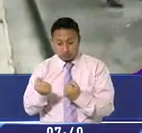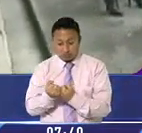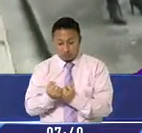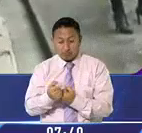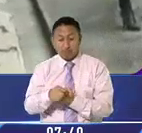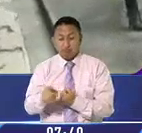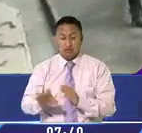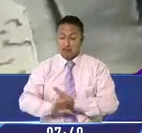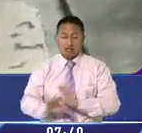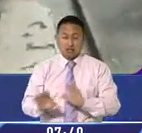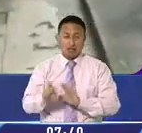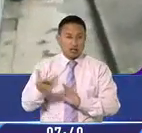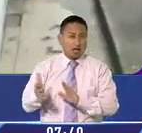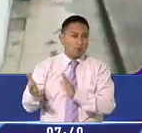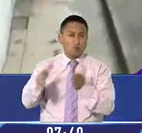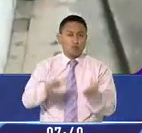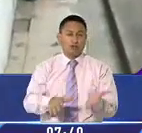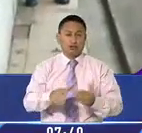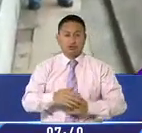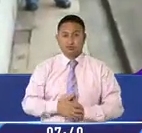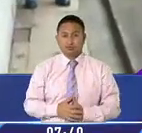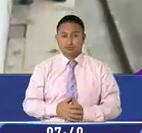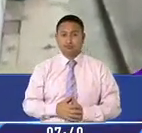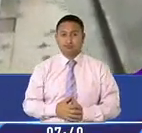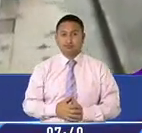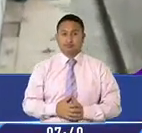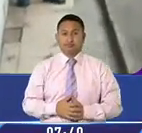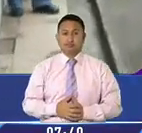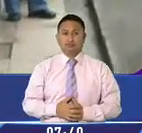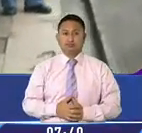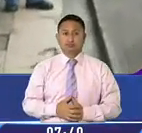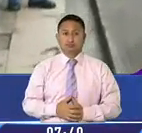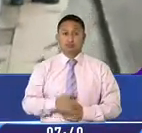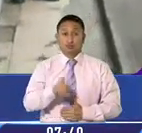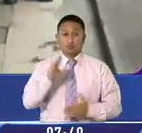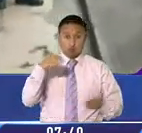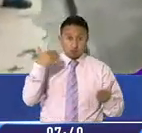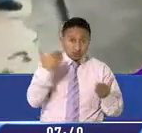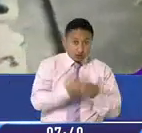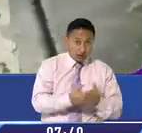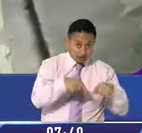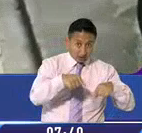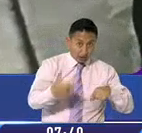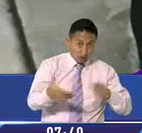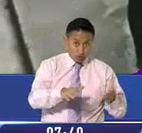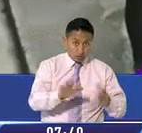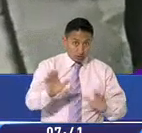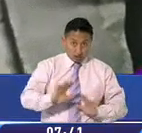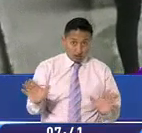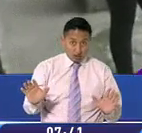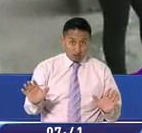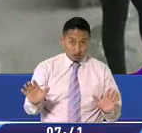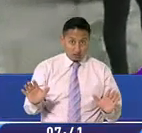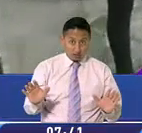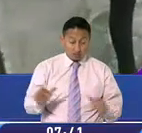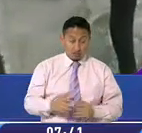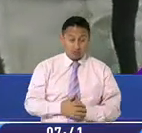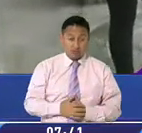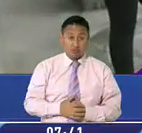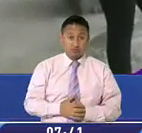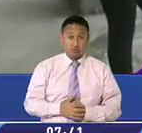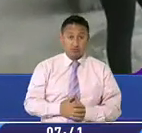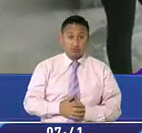pero no se pudo realizar más por el paciente. O sea, cuando ustedes llegaron ya lamentablemente no se pudo dar auxilio a